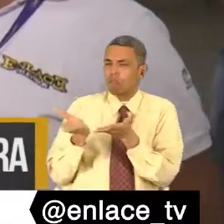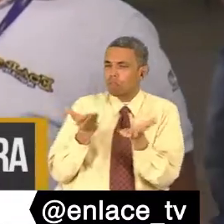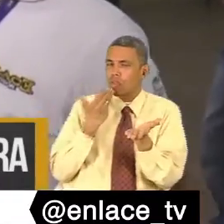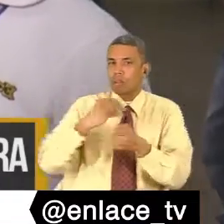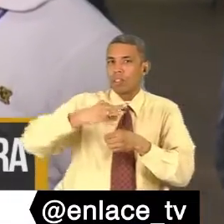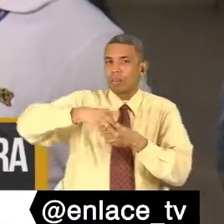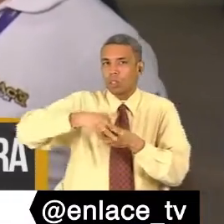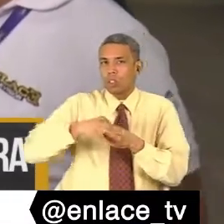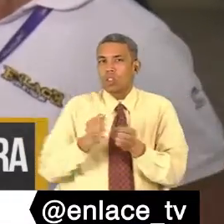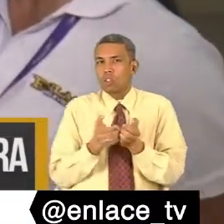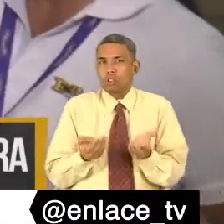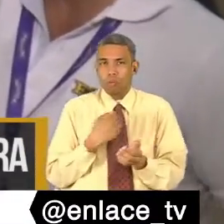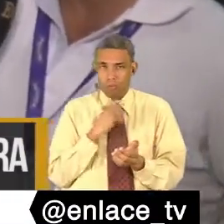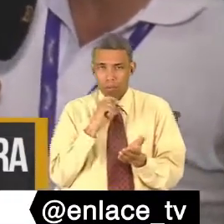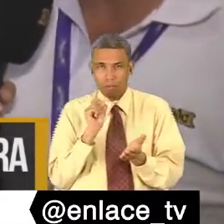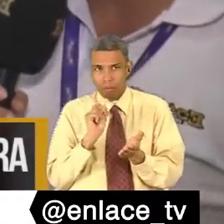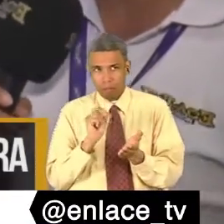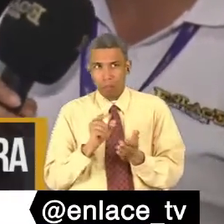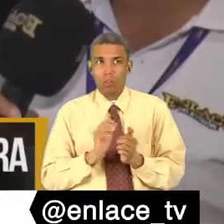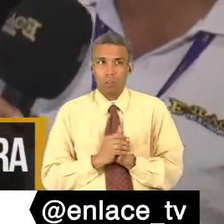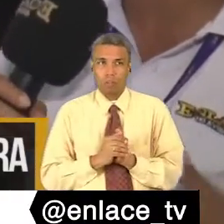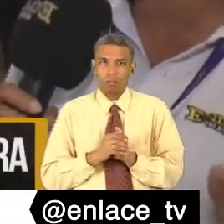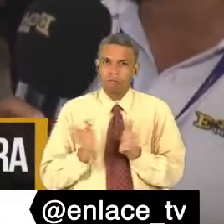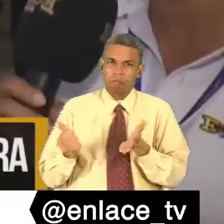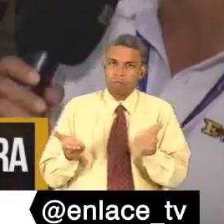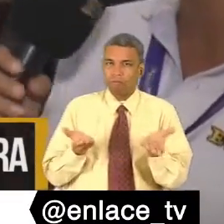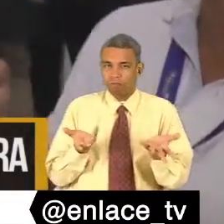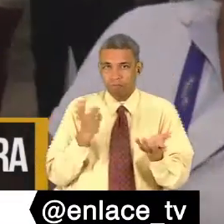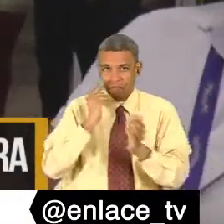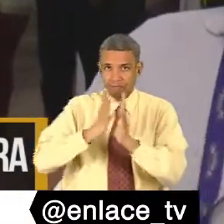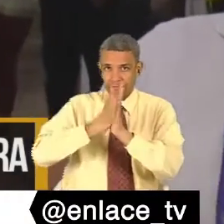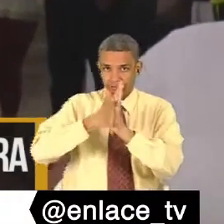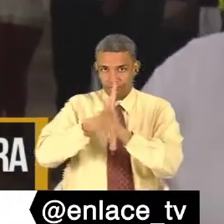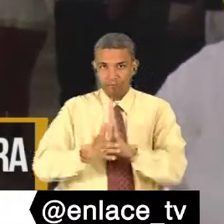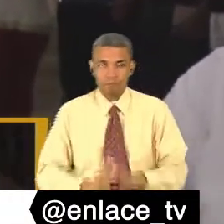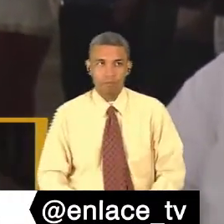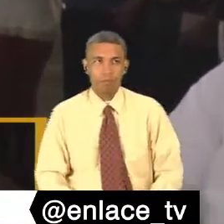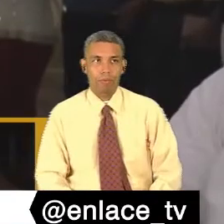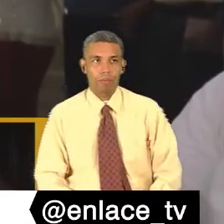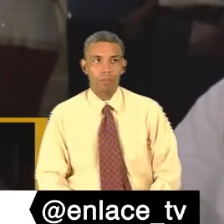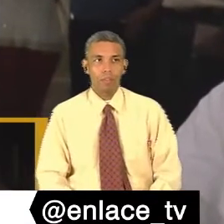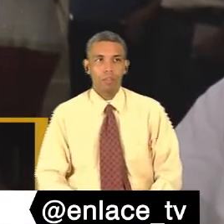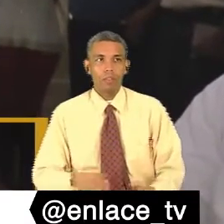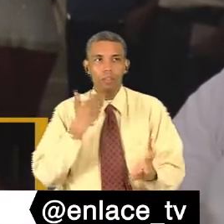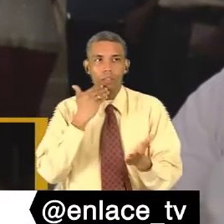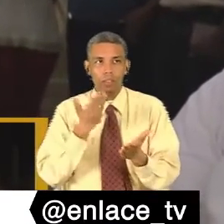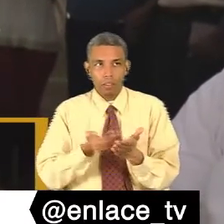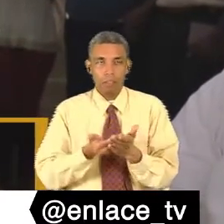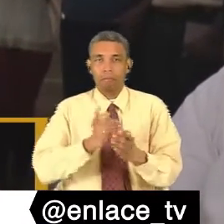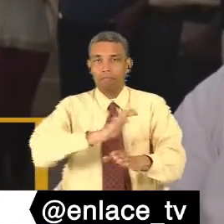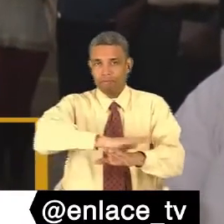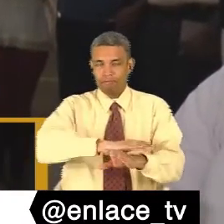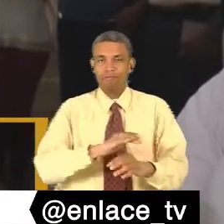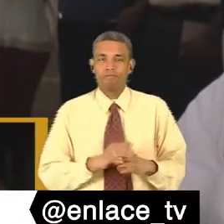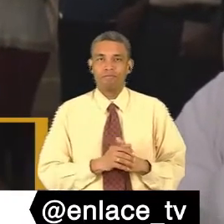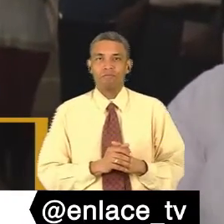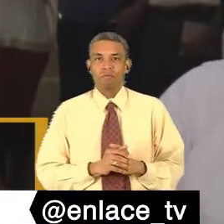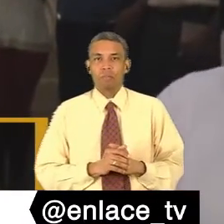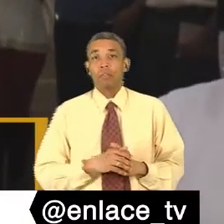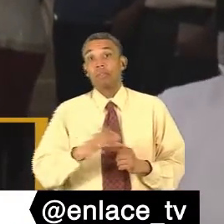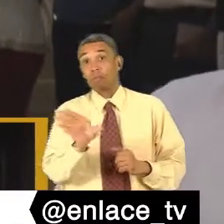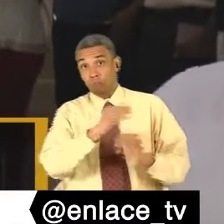a Enlace Noticias y qué podemos decirle a la comunidad de Barranca Bermeja en general, especialmente a la de Cultura. Muy buenas tardes. Bueno, decirle a la comunidad